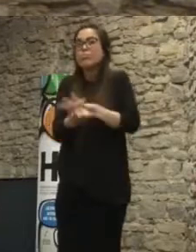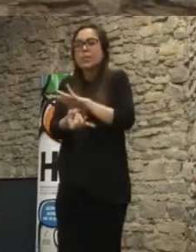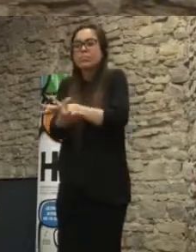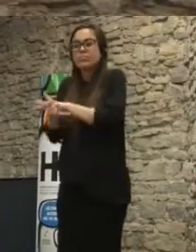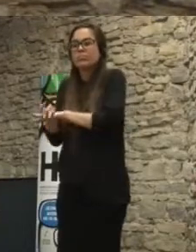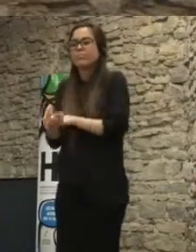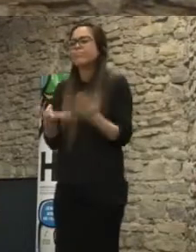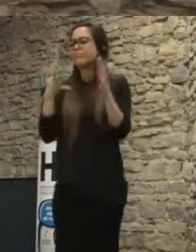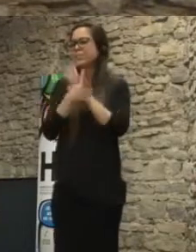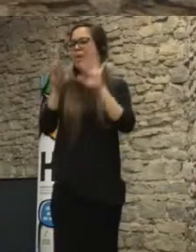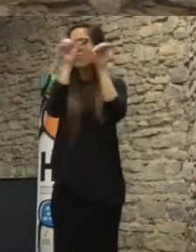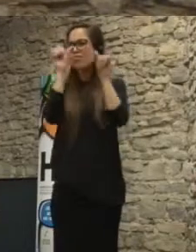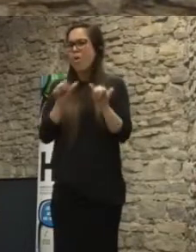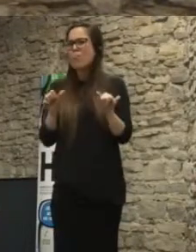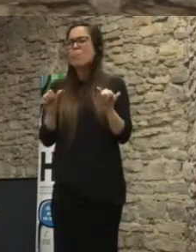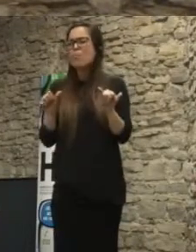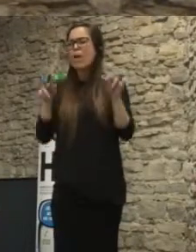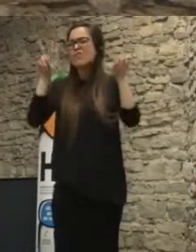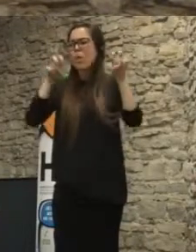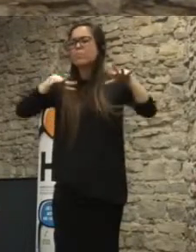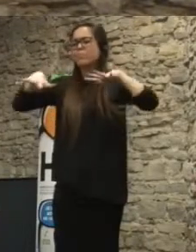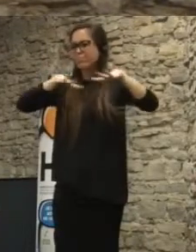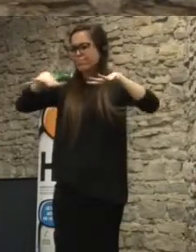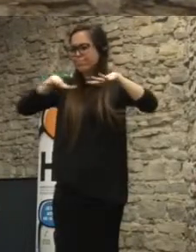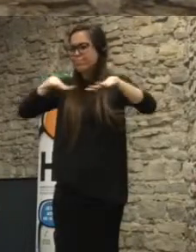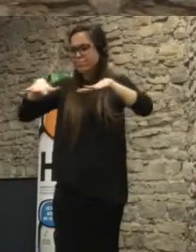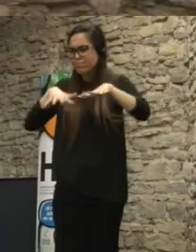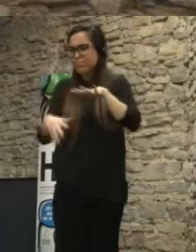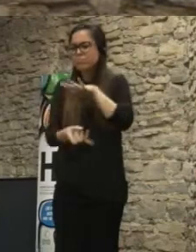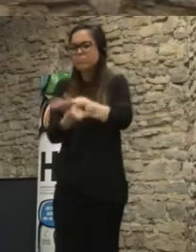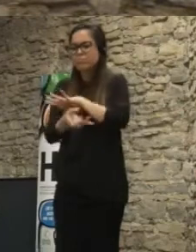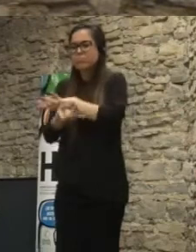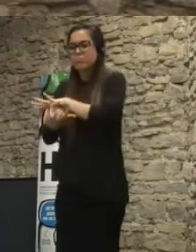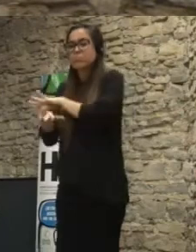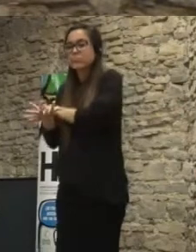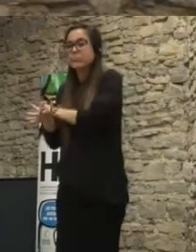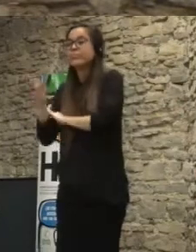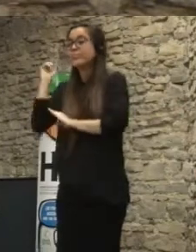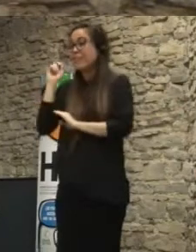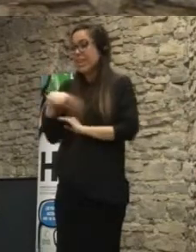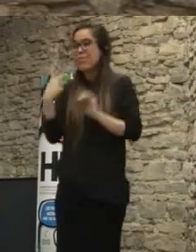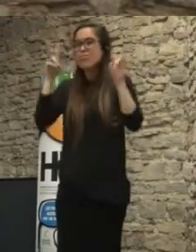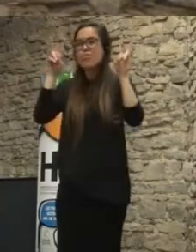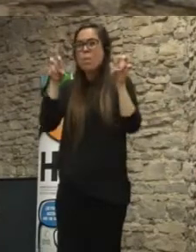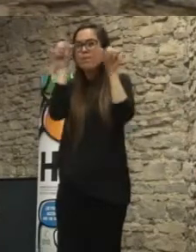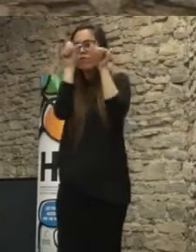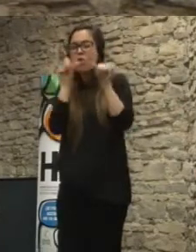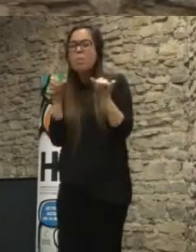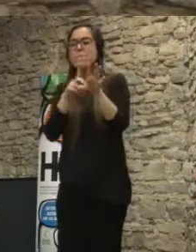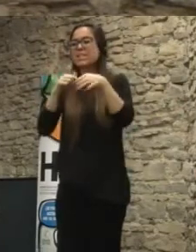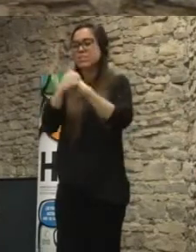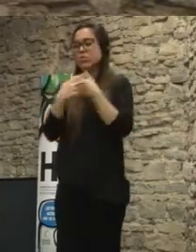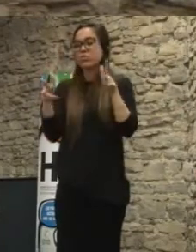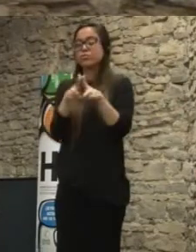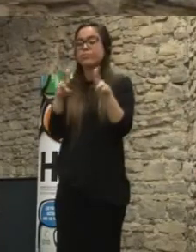emergen nuevas formas de movilización que se caracterizan y nuevas formas de participación social que se